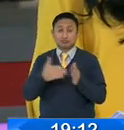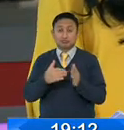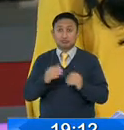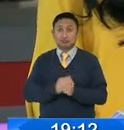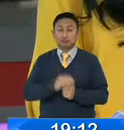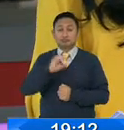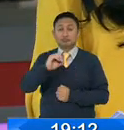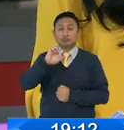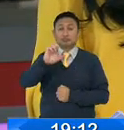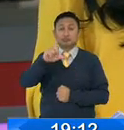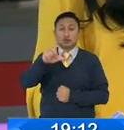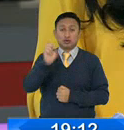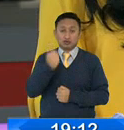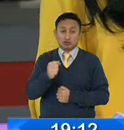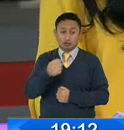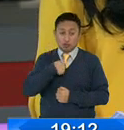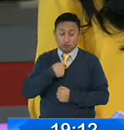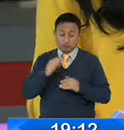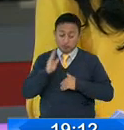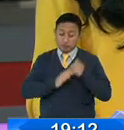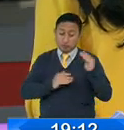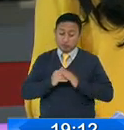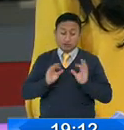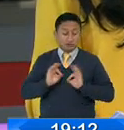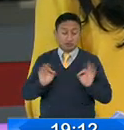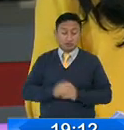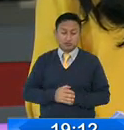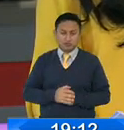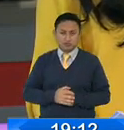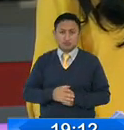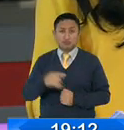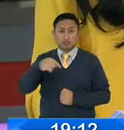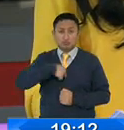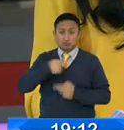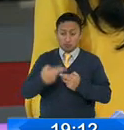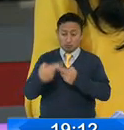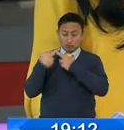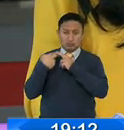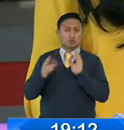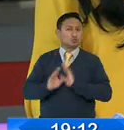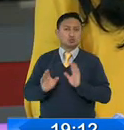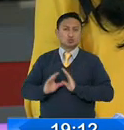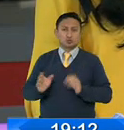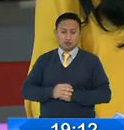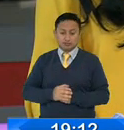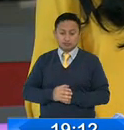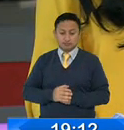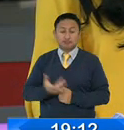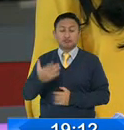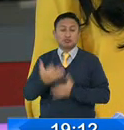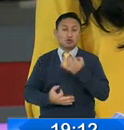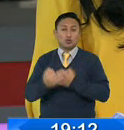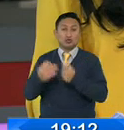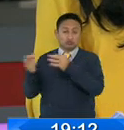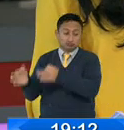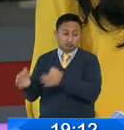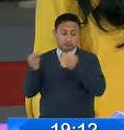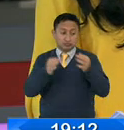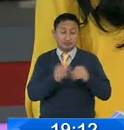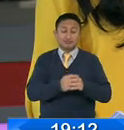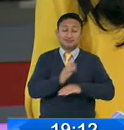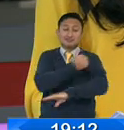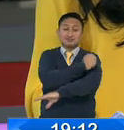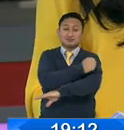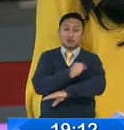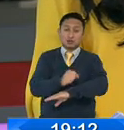Ocles, exdirectora de gestión de riesgos, por no ser de su competencia. El proceso legal podría trasladarse a San Borondón, provincia